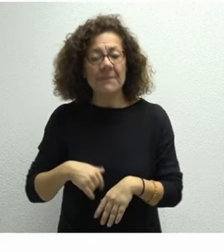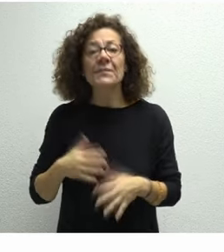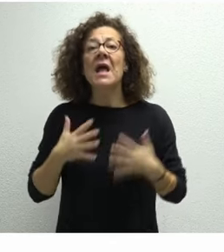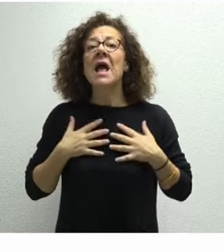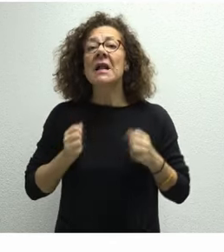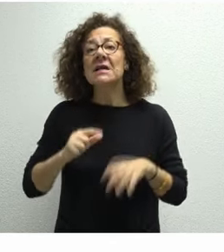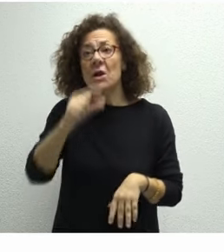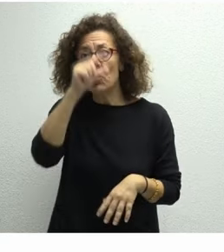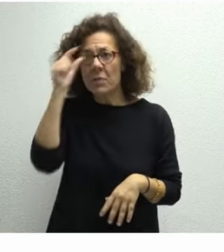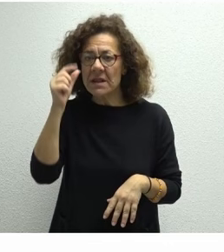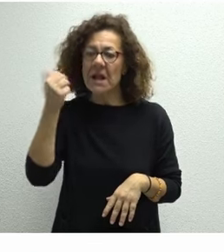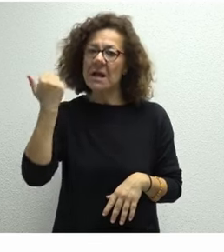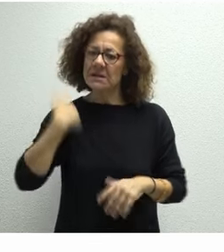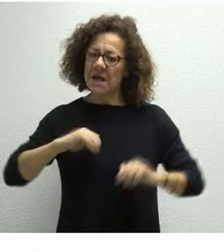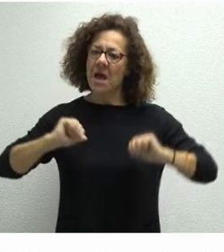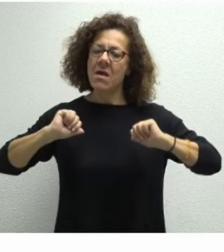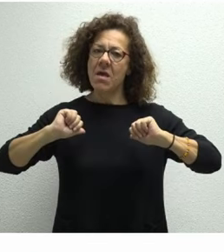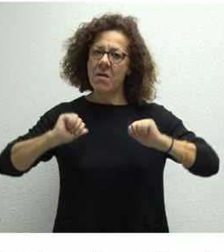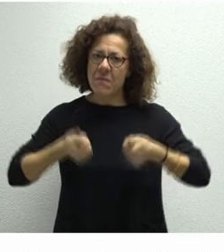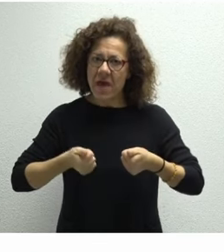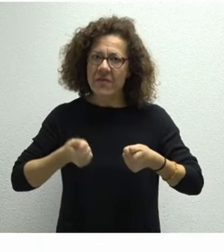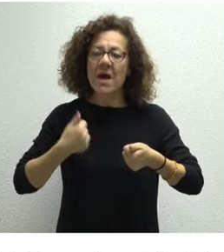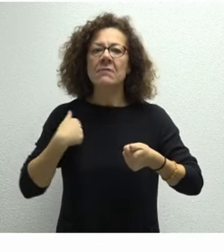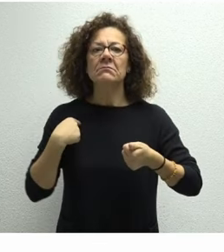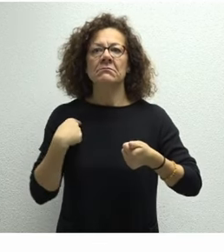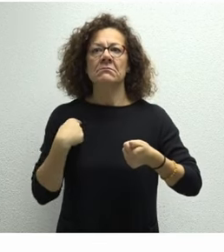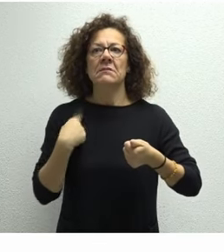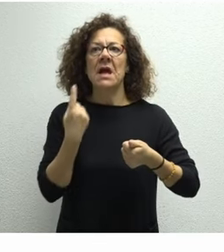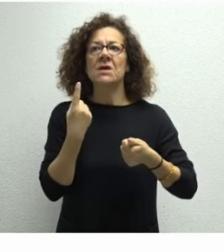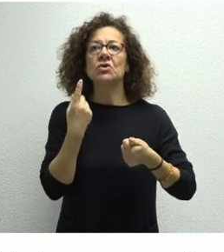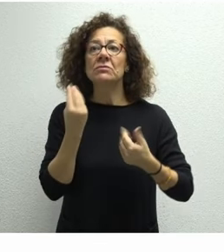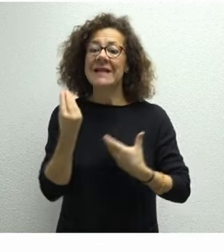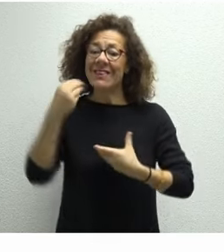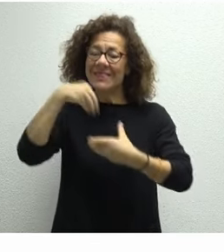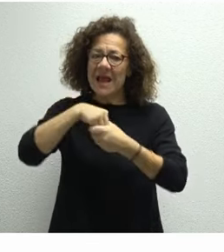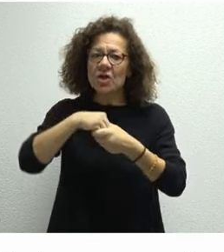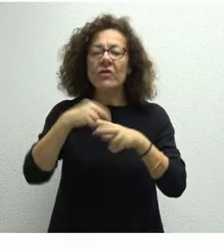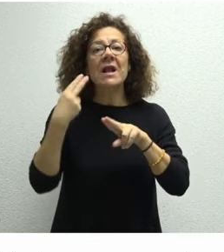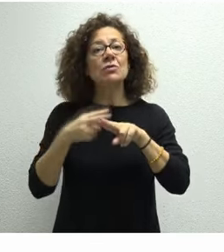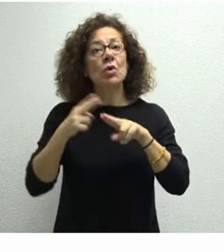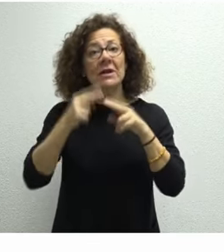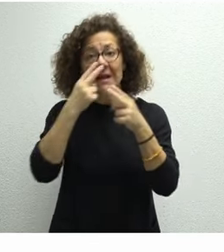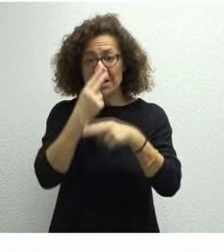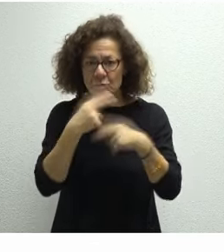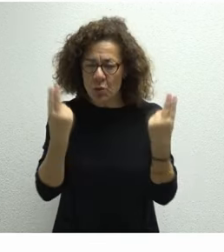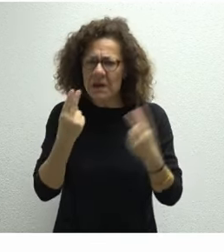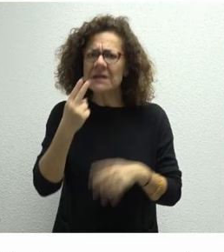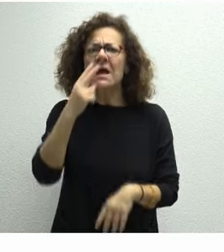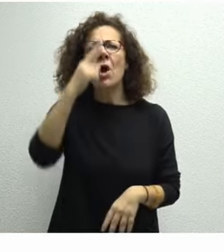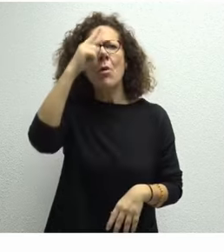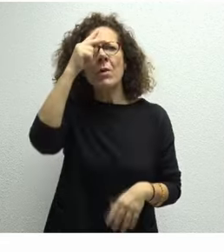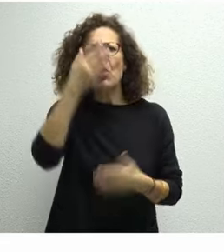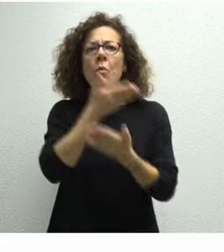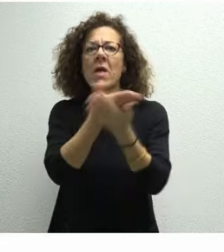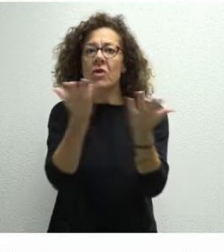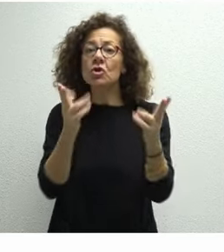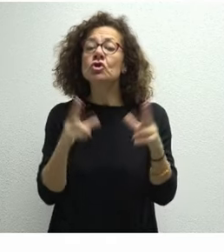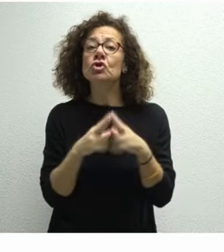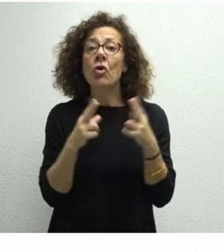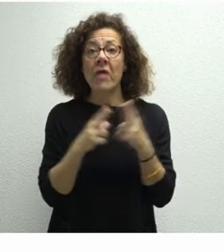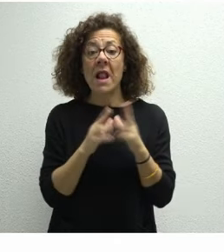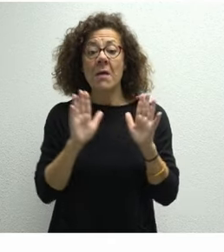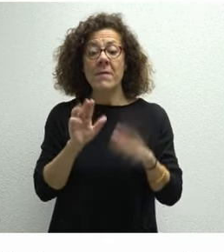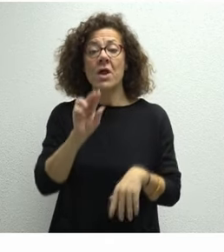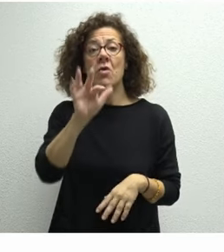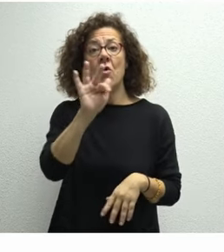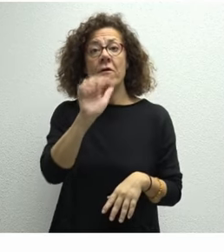Mental comienza a ser un elemento de políticas públicas y de preocupación social Pero que en feaps